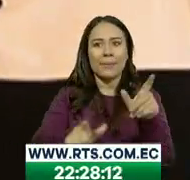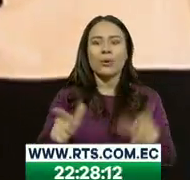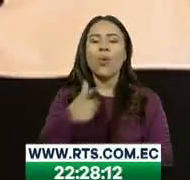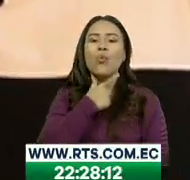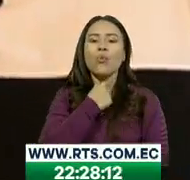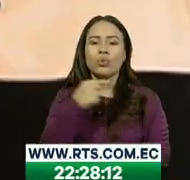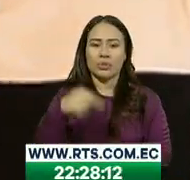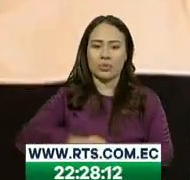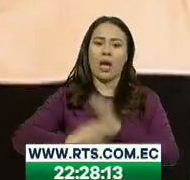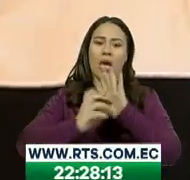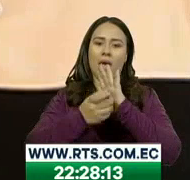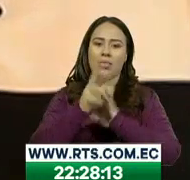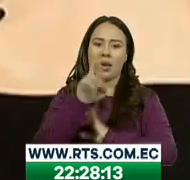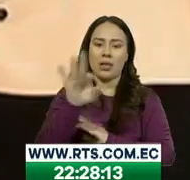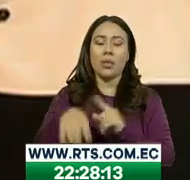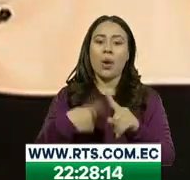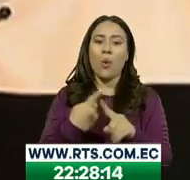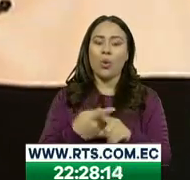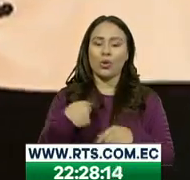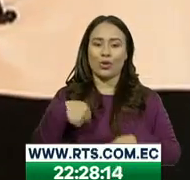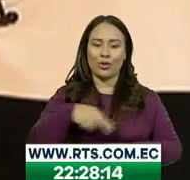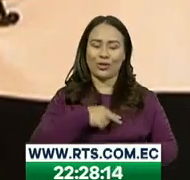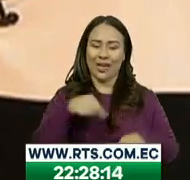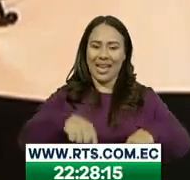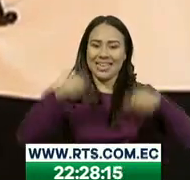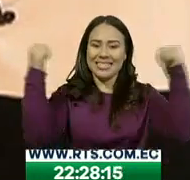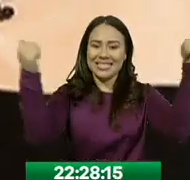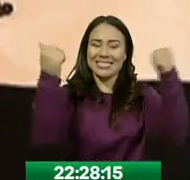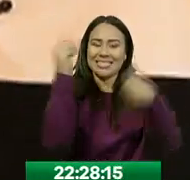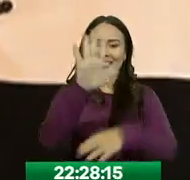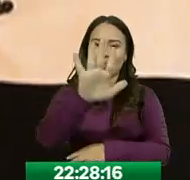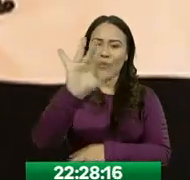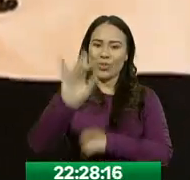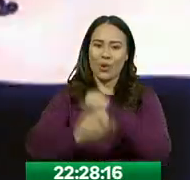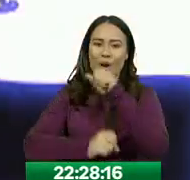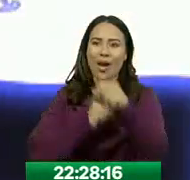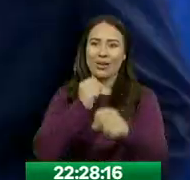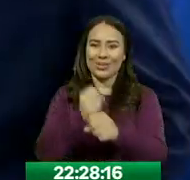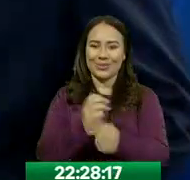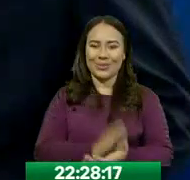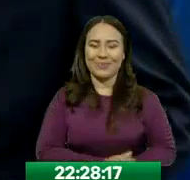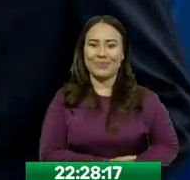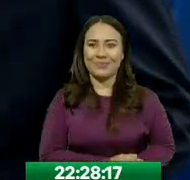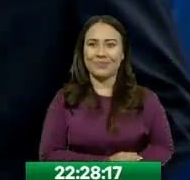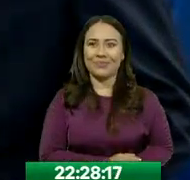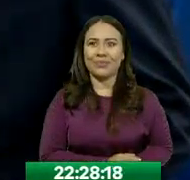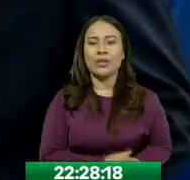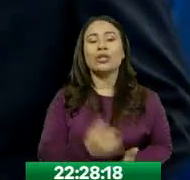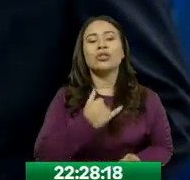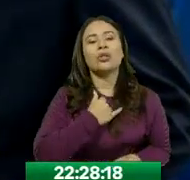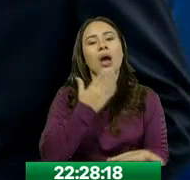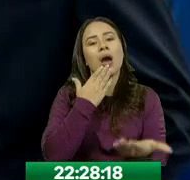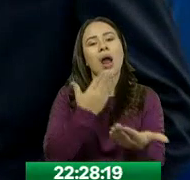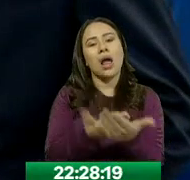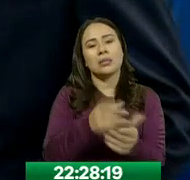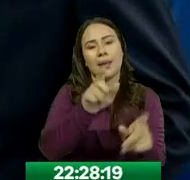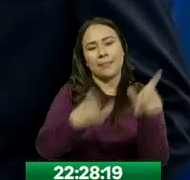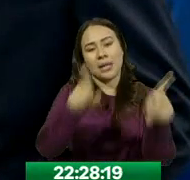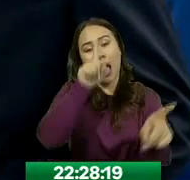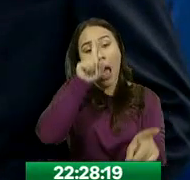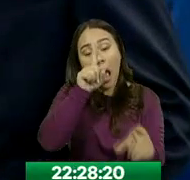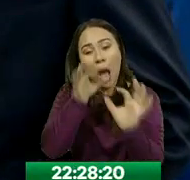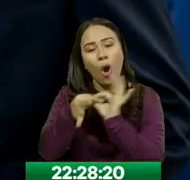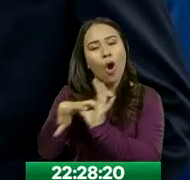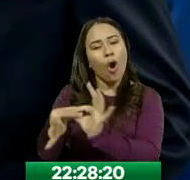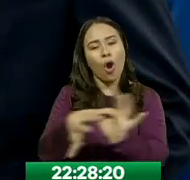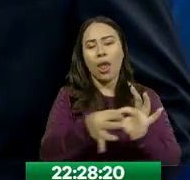que podemos recibir cuando estamos celebrando 58 años de aniversario. Quisiera agradecer a nuestros colaboradores que son nuestro